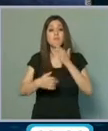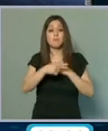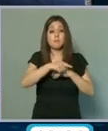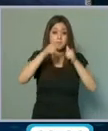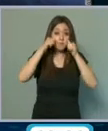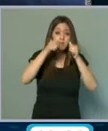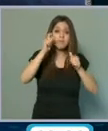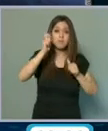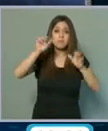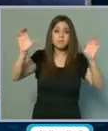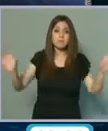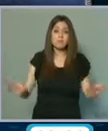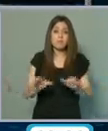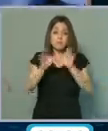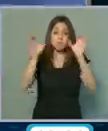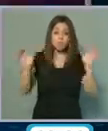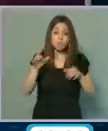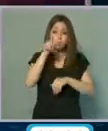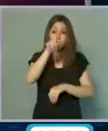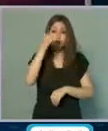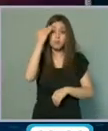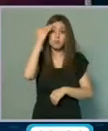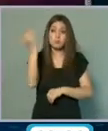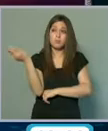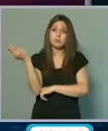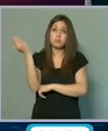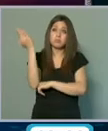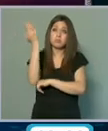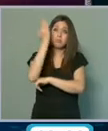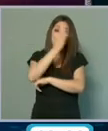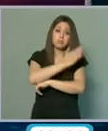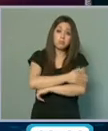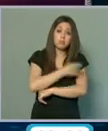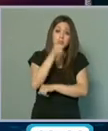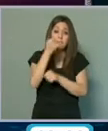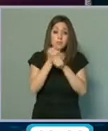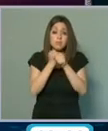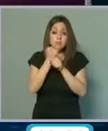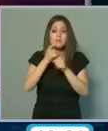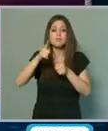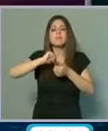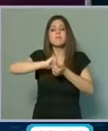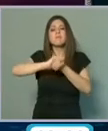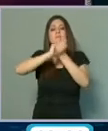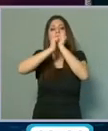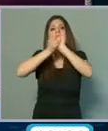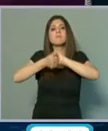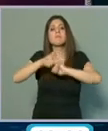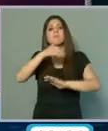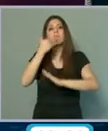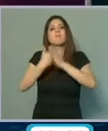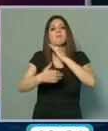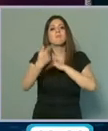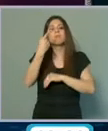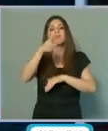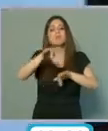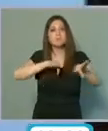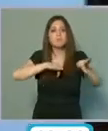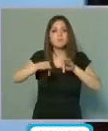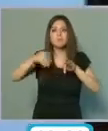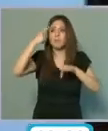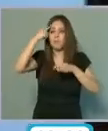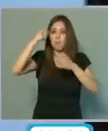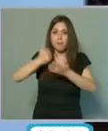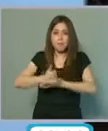la computadora también, cuando pasas mucho tiempo investigando, y a lo mejor esto te va a llevar a generar un trabajo que va a beneficiar a la